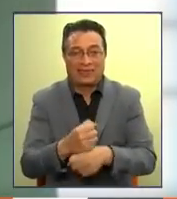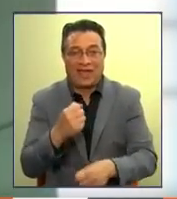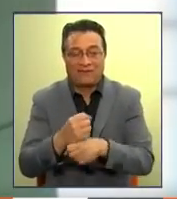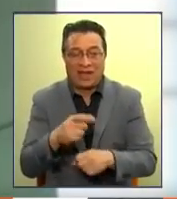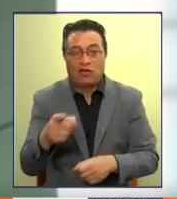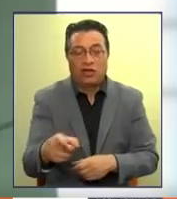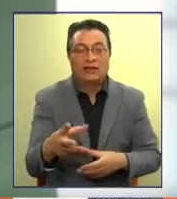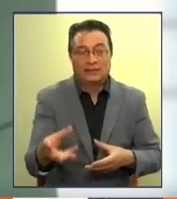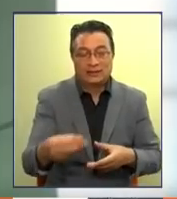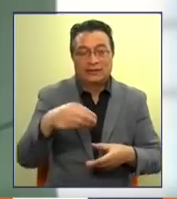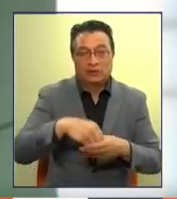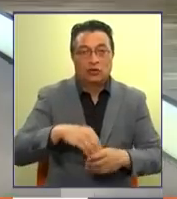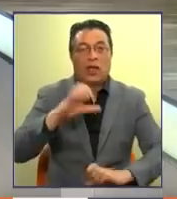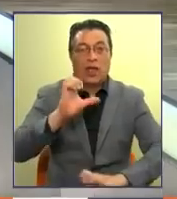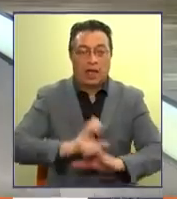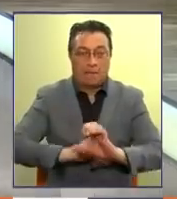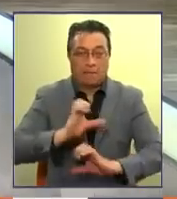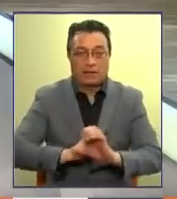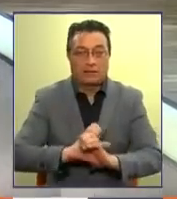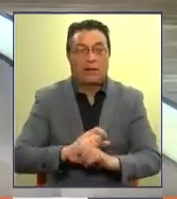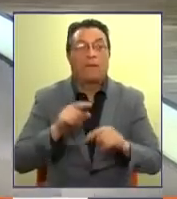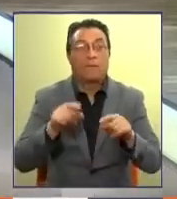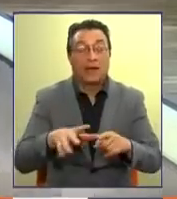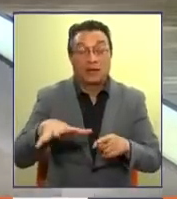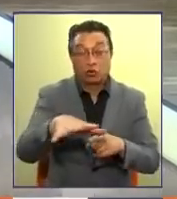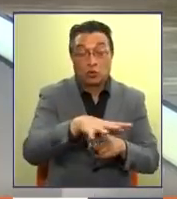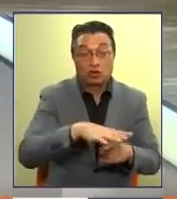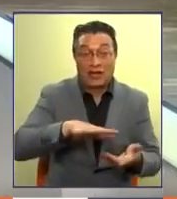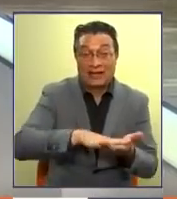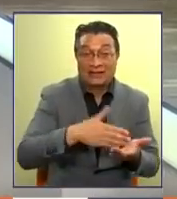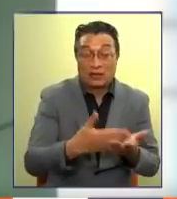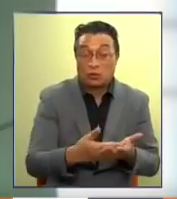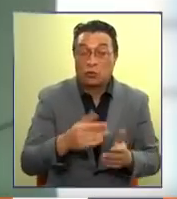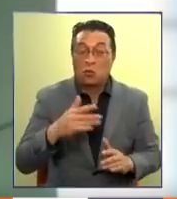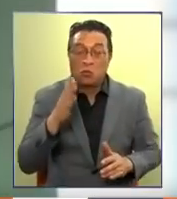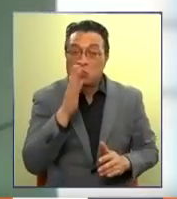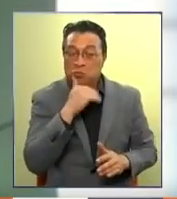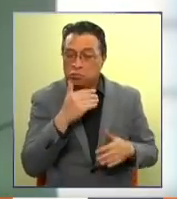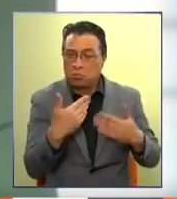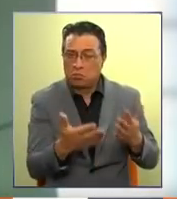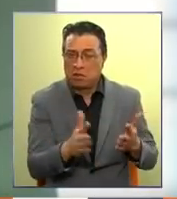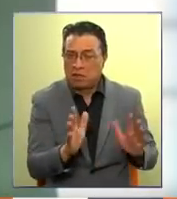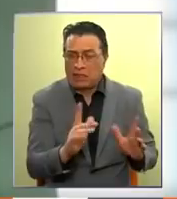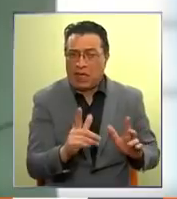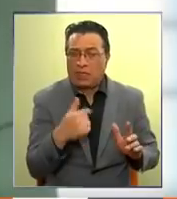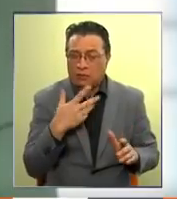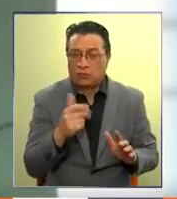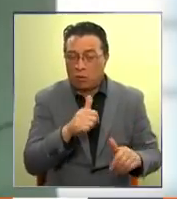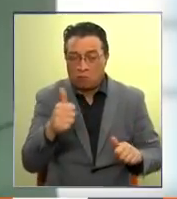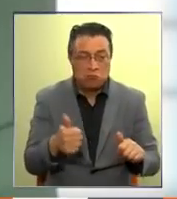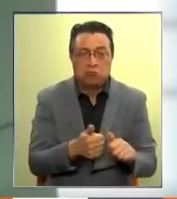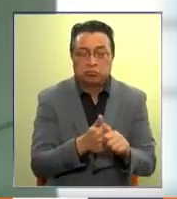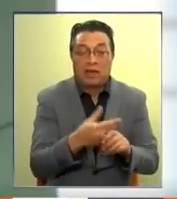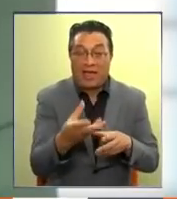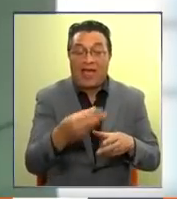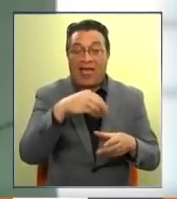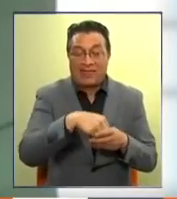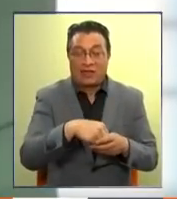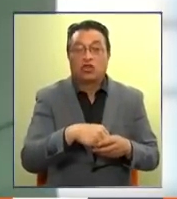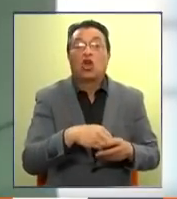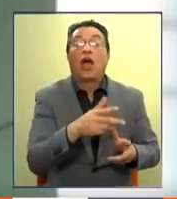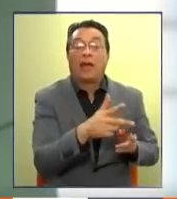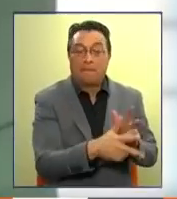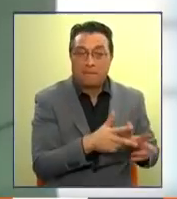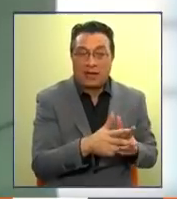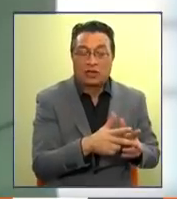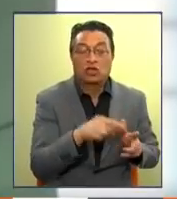dentro de la empresa. Las condiciones sanitarias tampoco se han tocado, muy por el contrario, se han reforzado tanto al interior de los trenes como